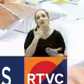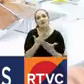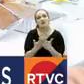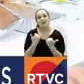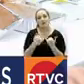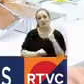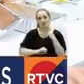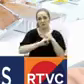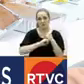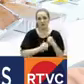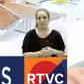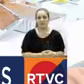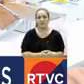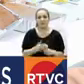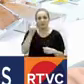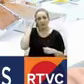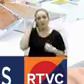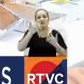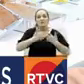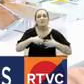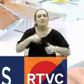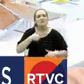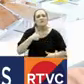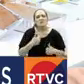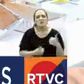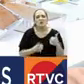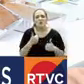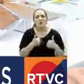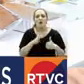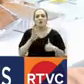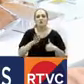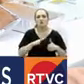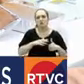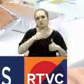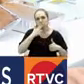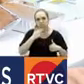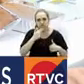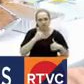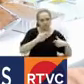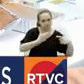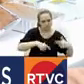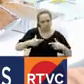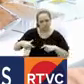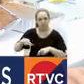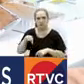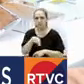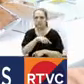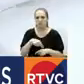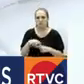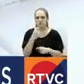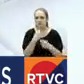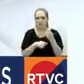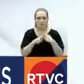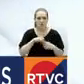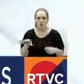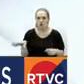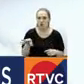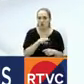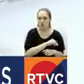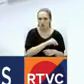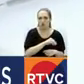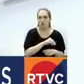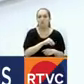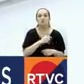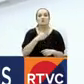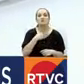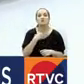oportunidad. Mi emprendimiento se trata de productos de pastelería. Todos son productos de pastelería, pero los